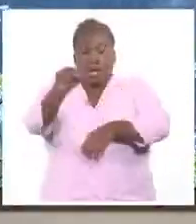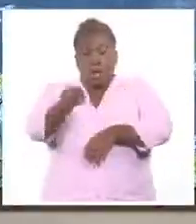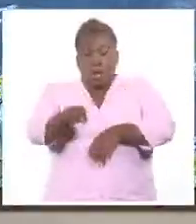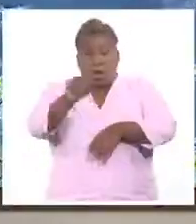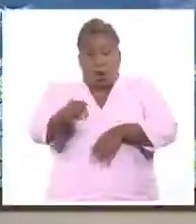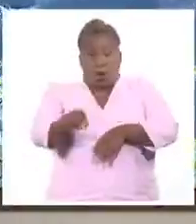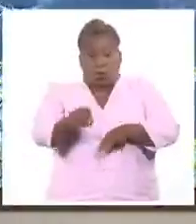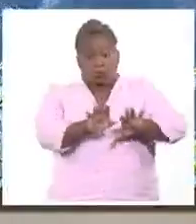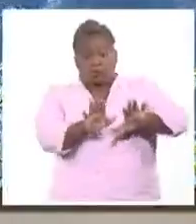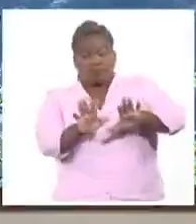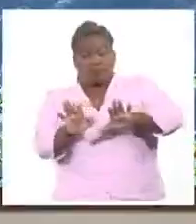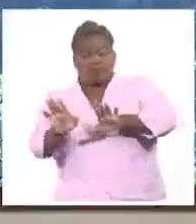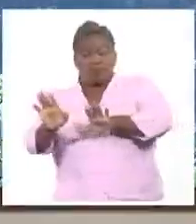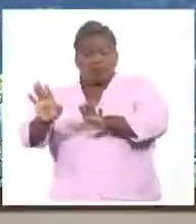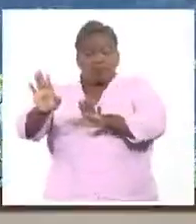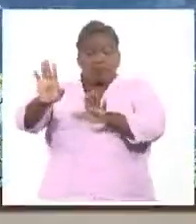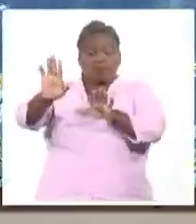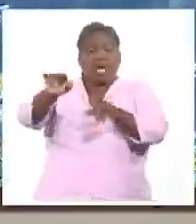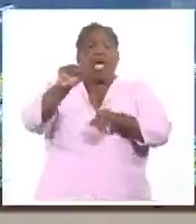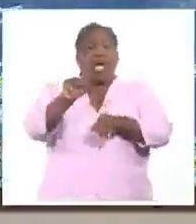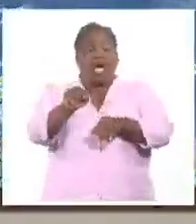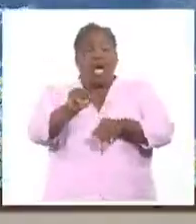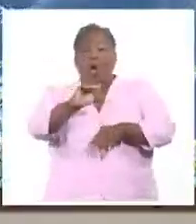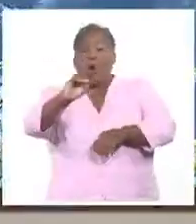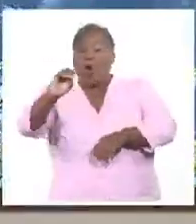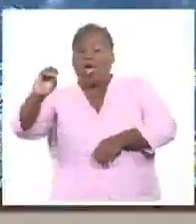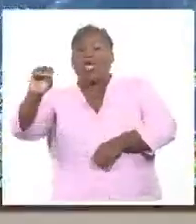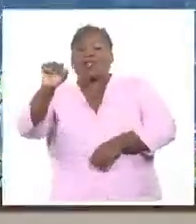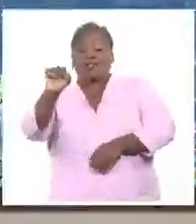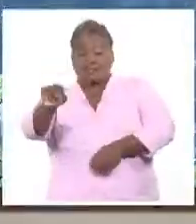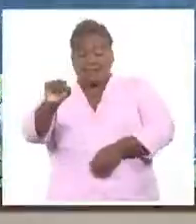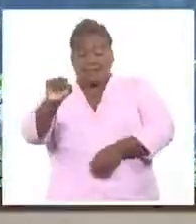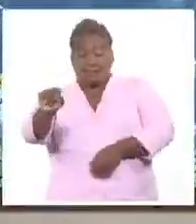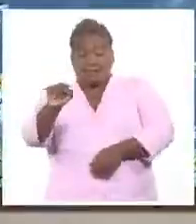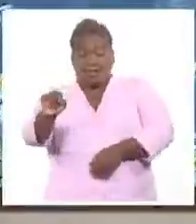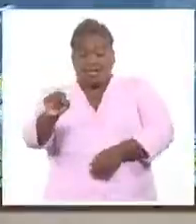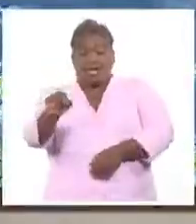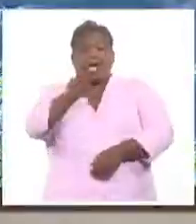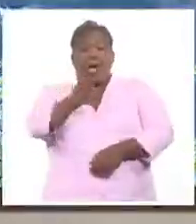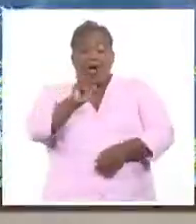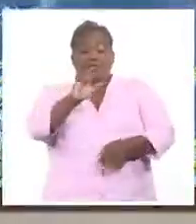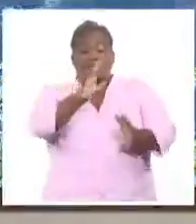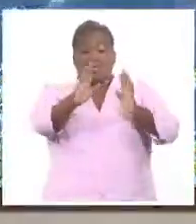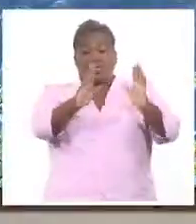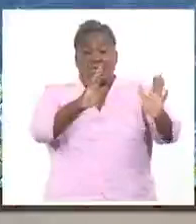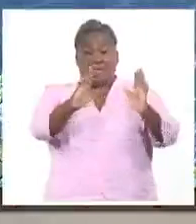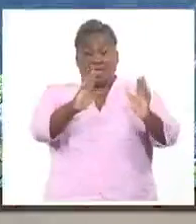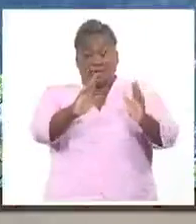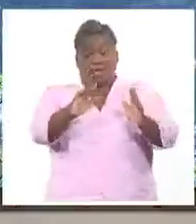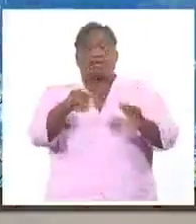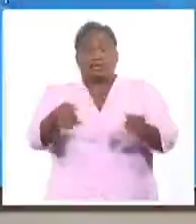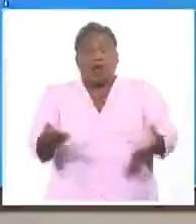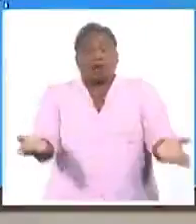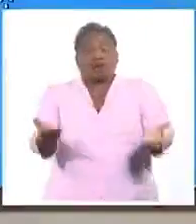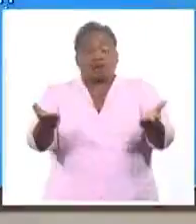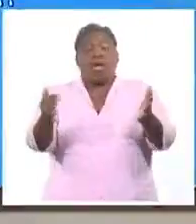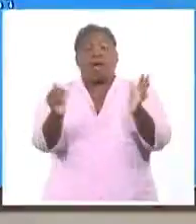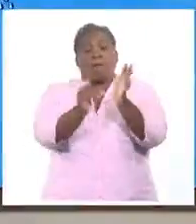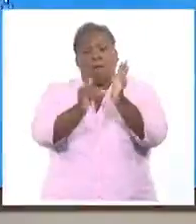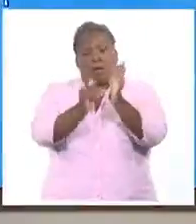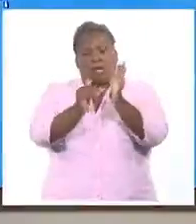se desplazará lentamente hacia el oeste sobre el occidente, estará interactuando con la onda tropical e incentivando los procesos de lluvias en la tarde.